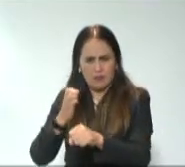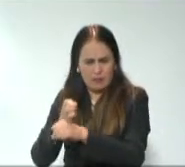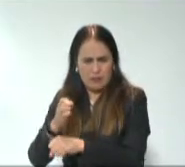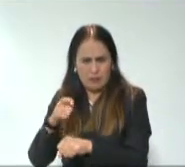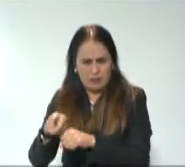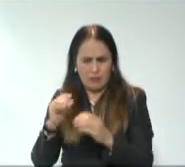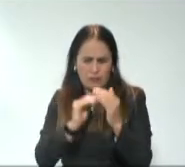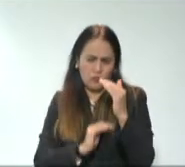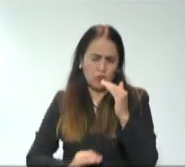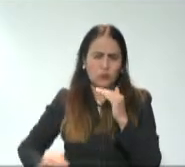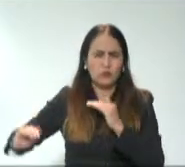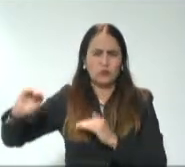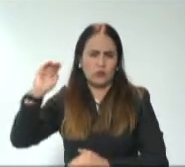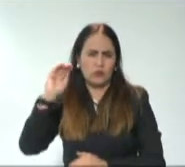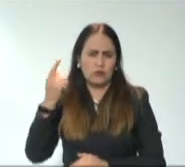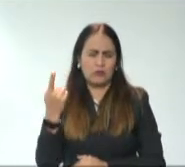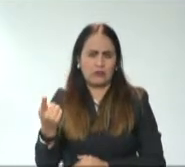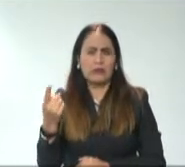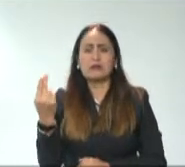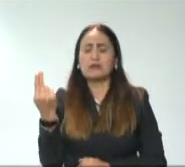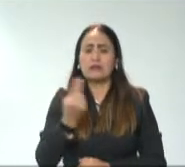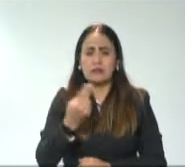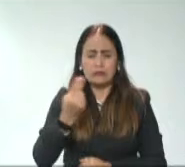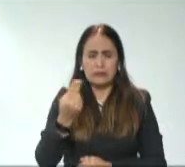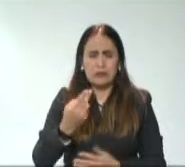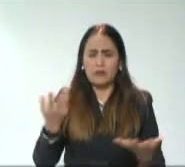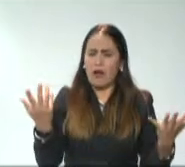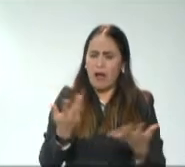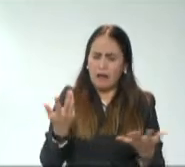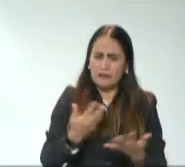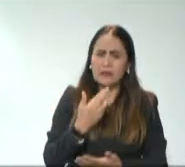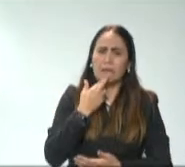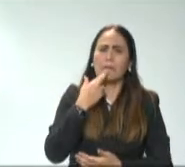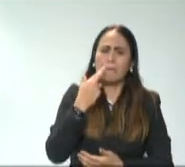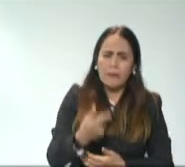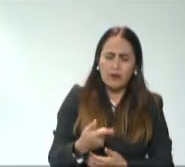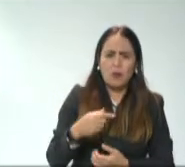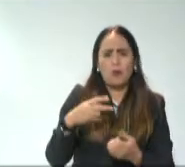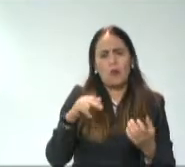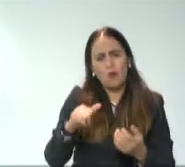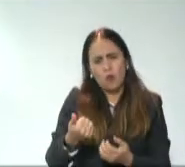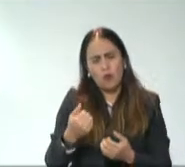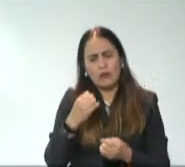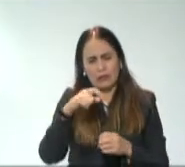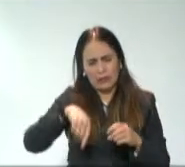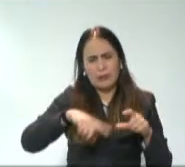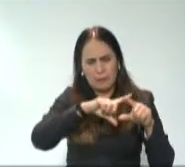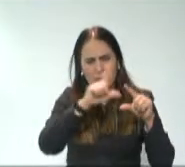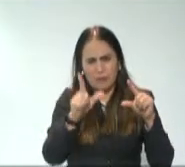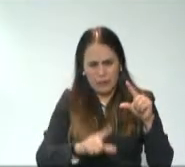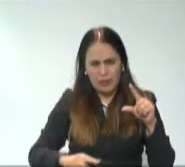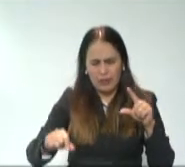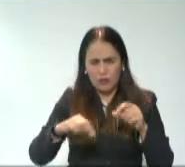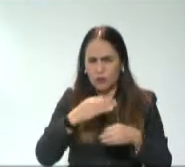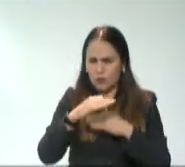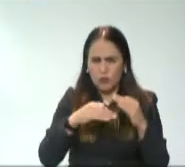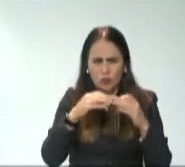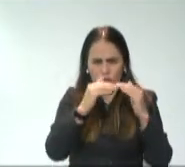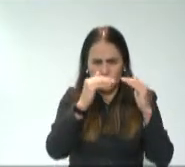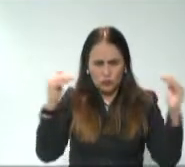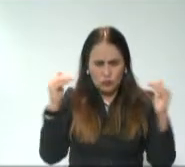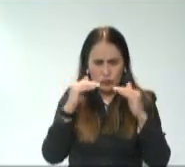tienen que eh adoptar las mejores prácticas internacionales donde ya nos dice que hay